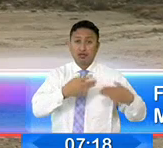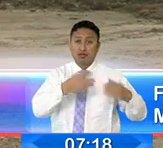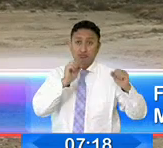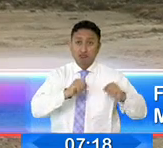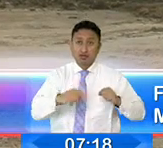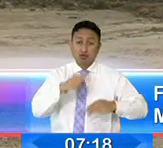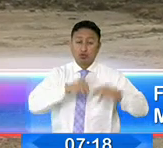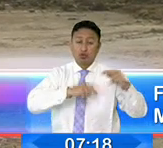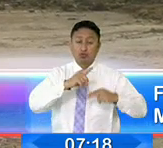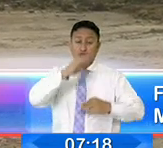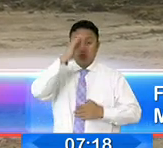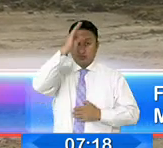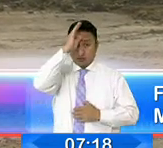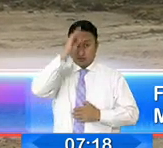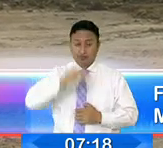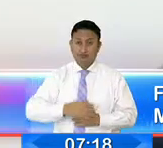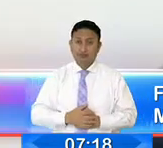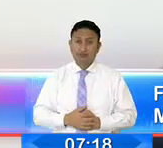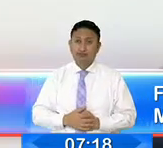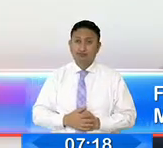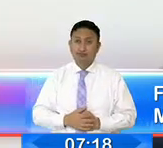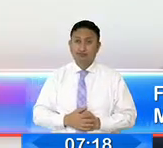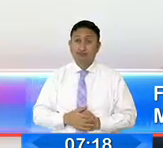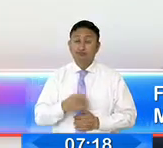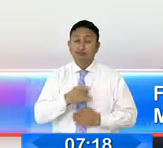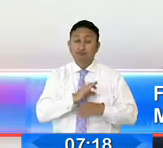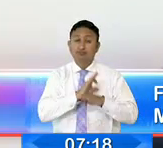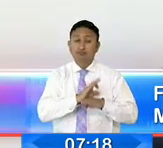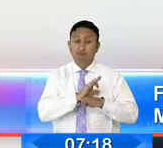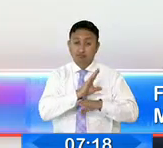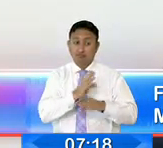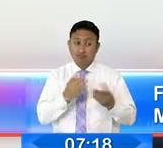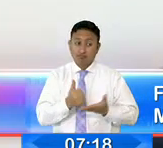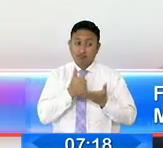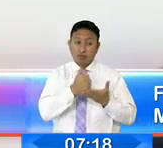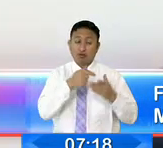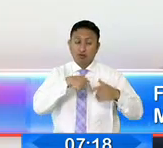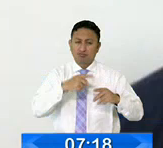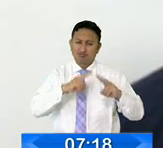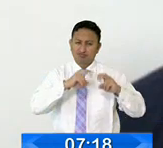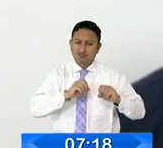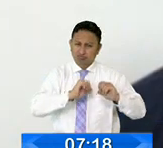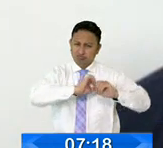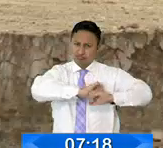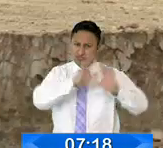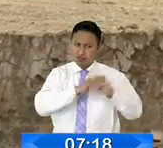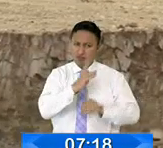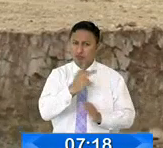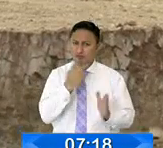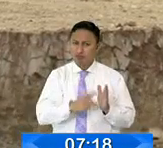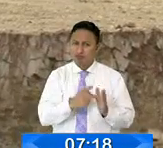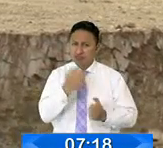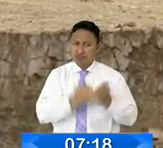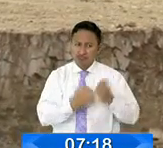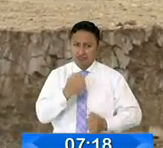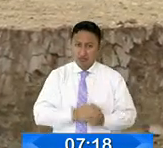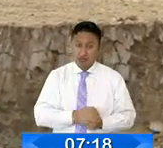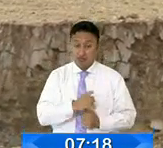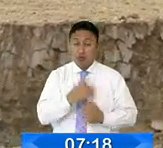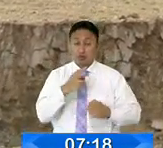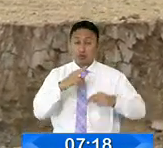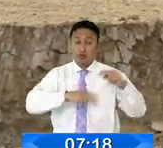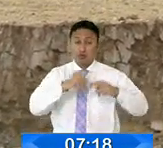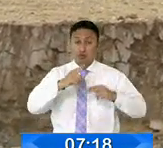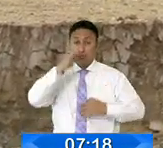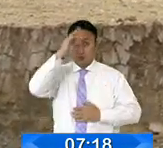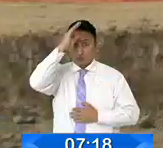la construcción del hospital. Testimonios que aportarán para esclarecer si existió delito en la construcción de una casa de salud